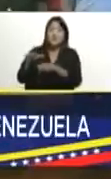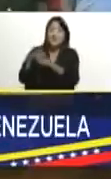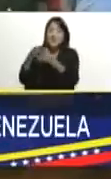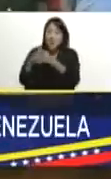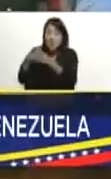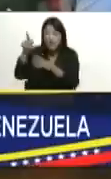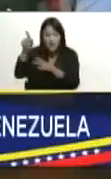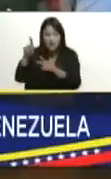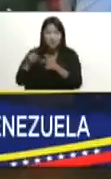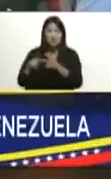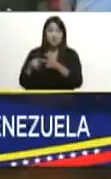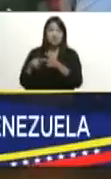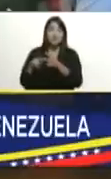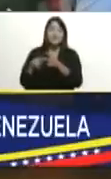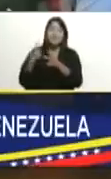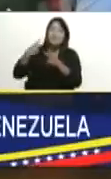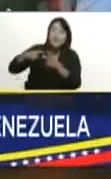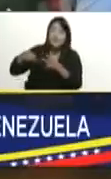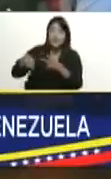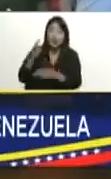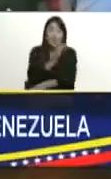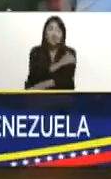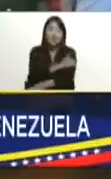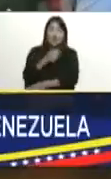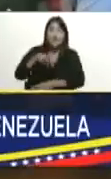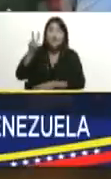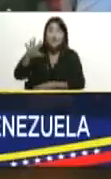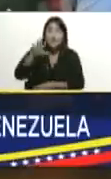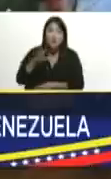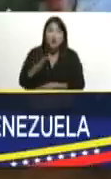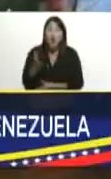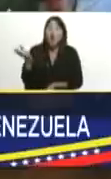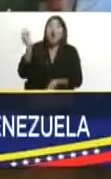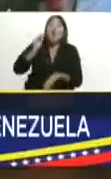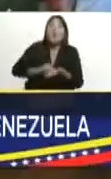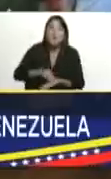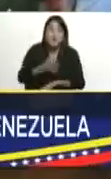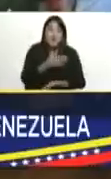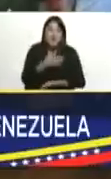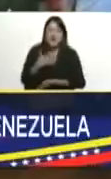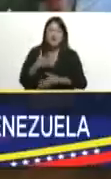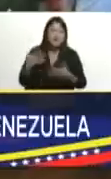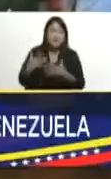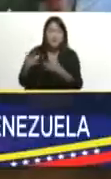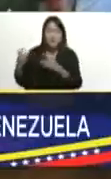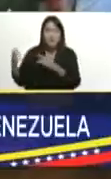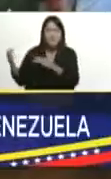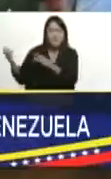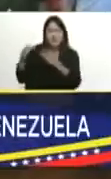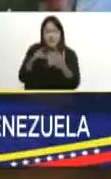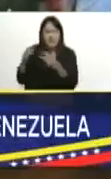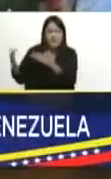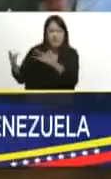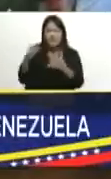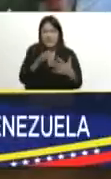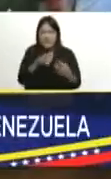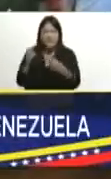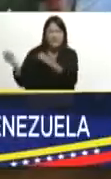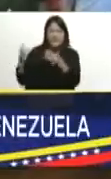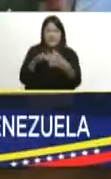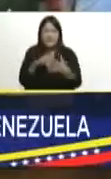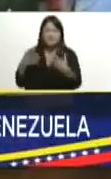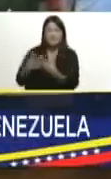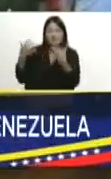como externo de Venezuela, están retomando con mayor impulso el libreto harto conocido